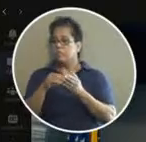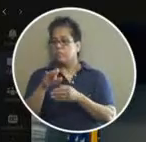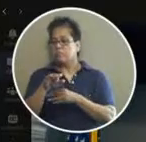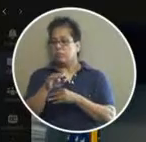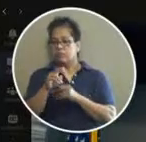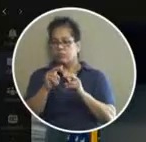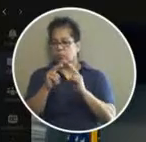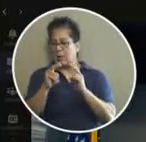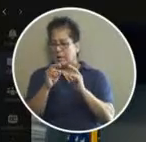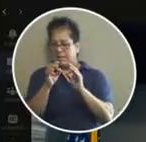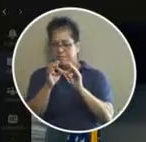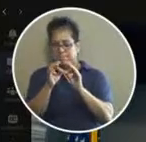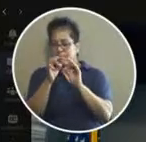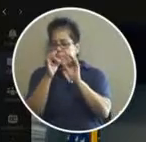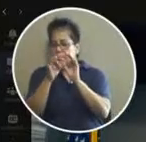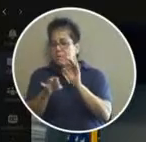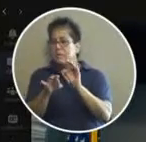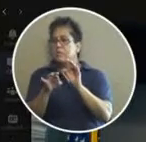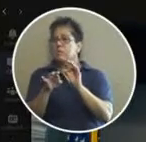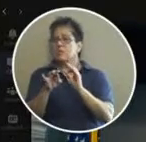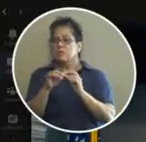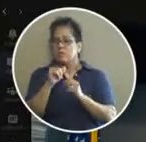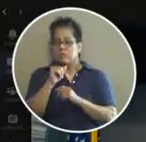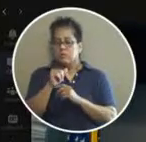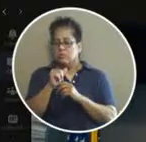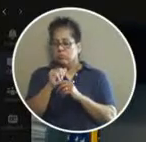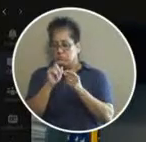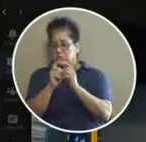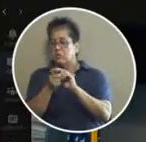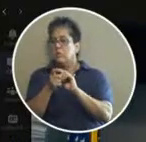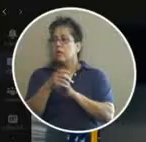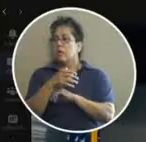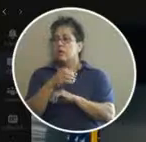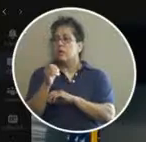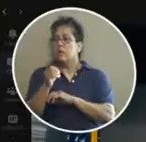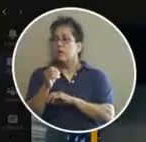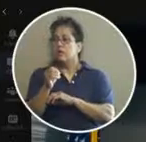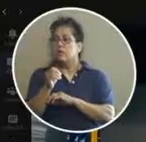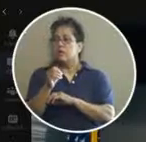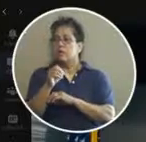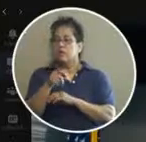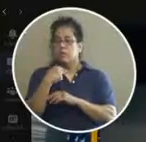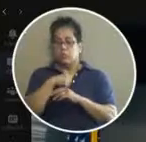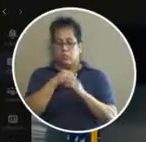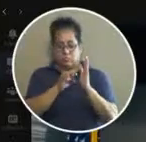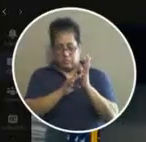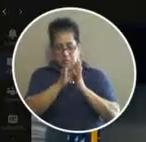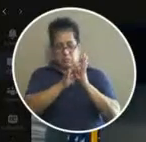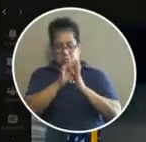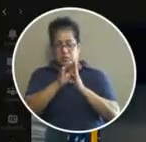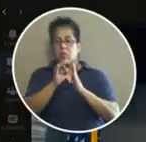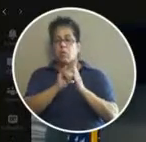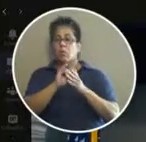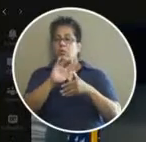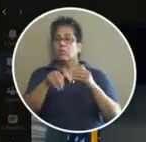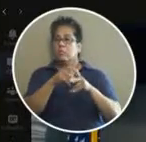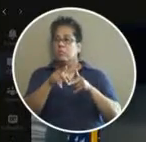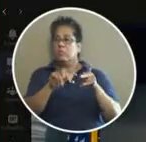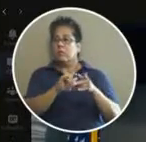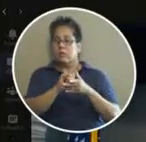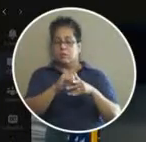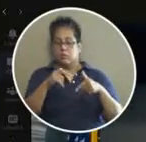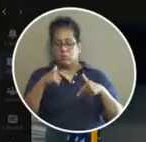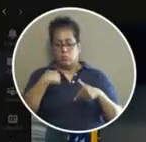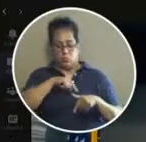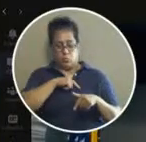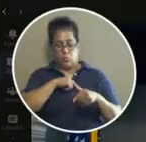muy ligera diferencia que no es significativa debido a que Contamos a todos los que son residentes de nuestra área,